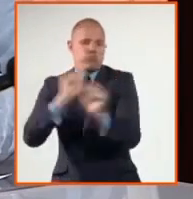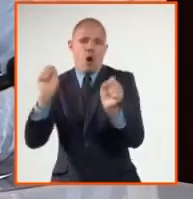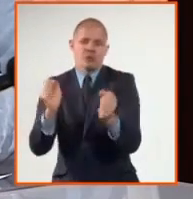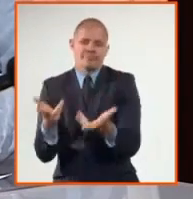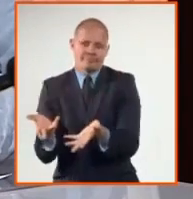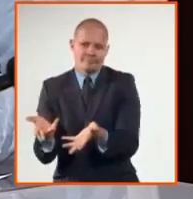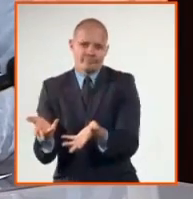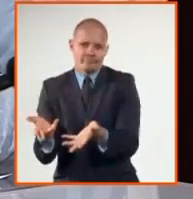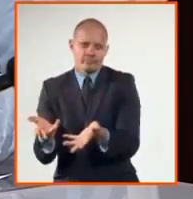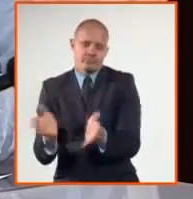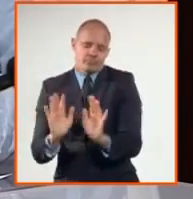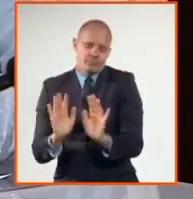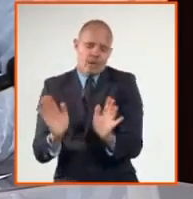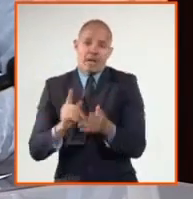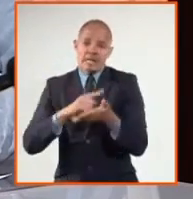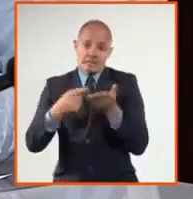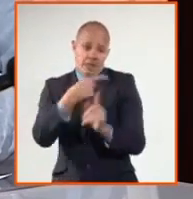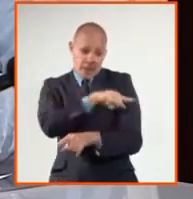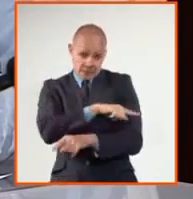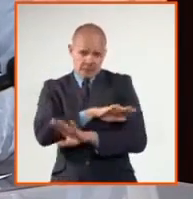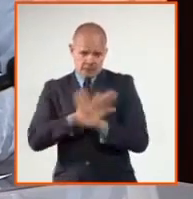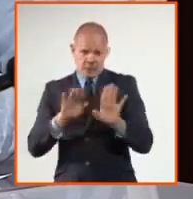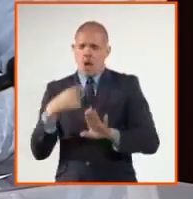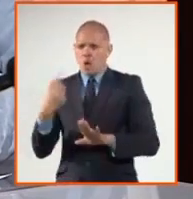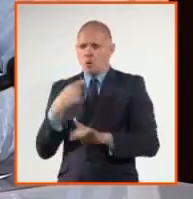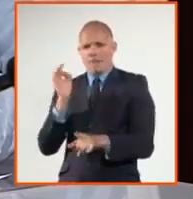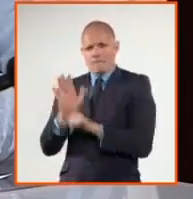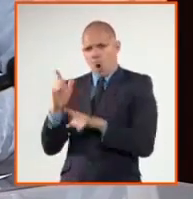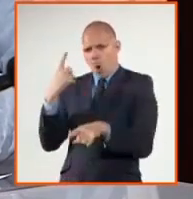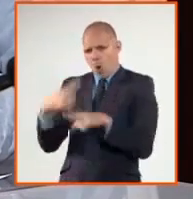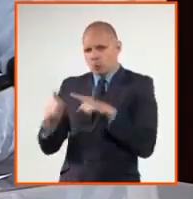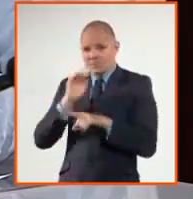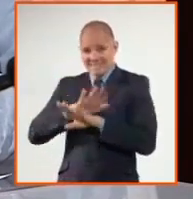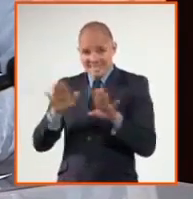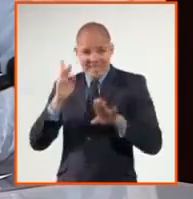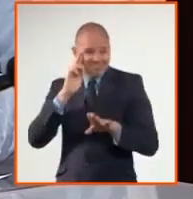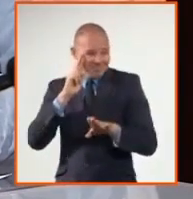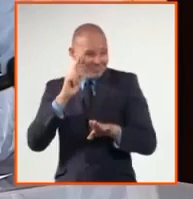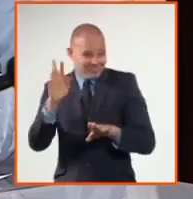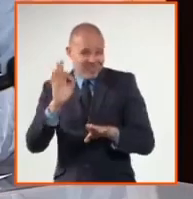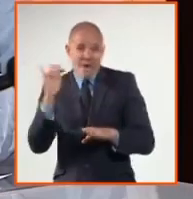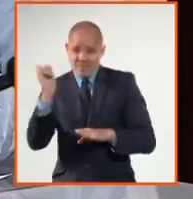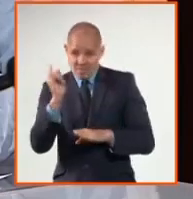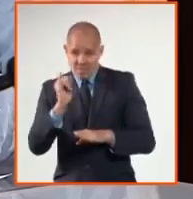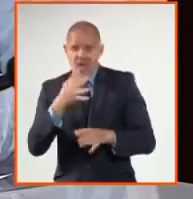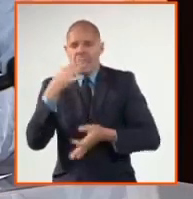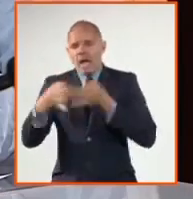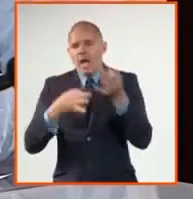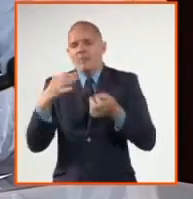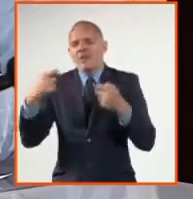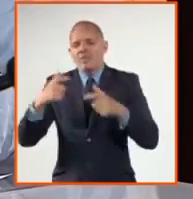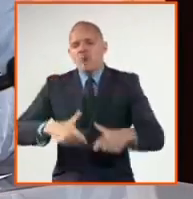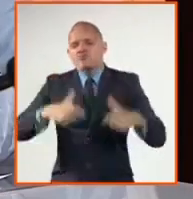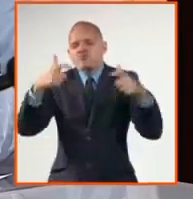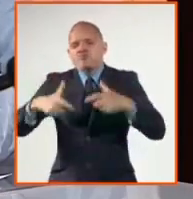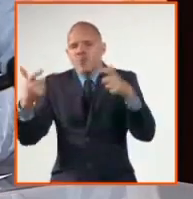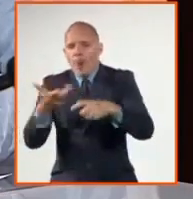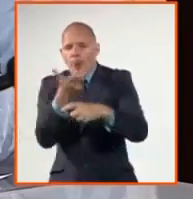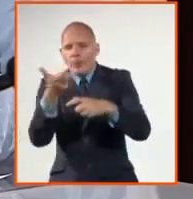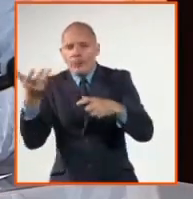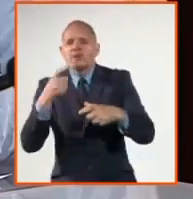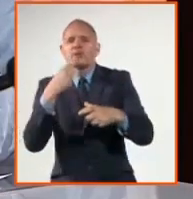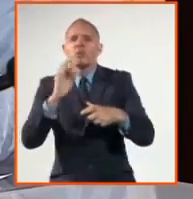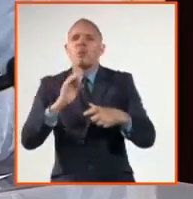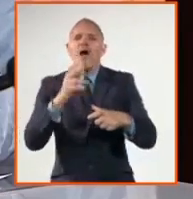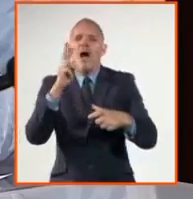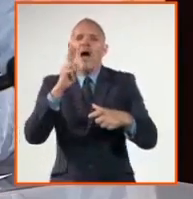el montaje nuevamente la máquina la 4 de las 4 aragua se hicieron correcciones en el resto de las 10 y sin rodar la máquina con el